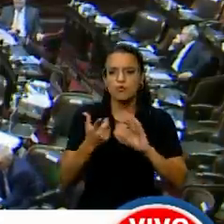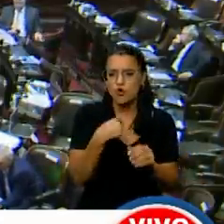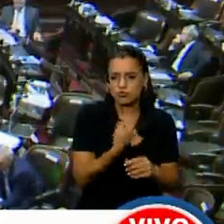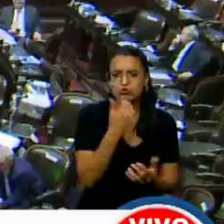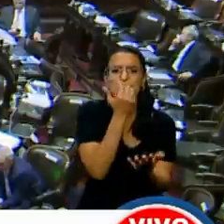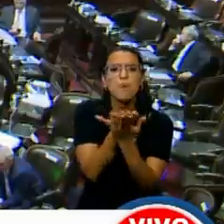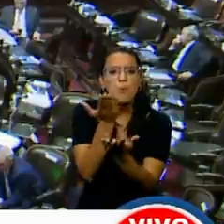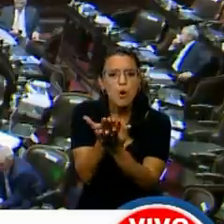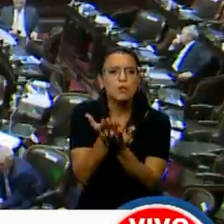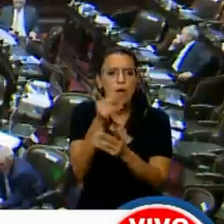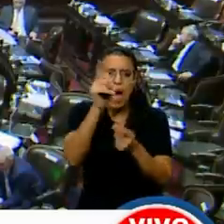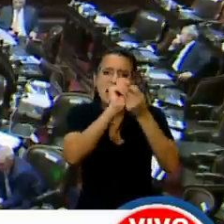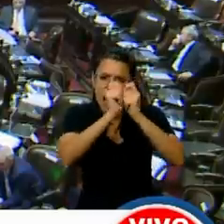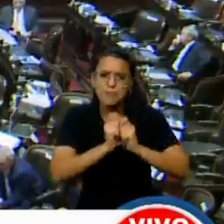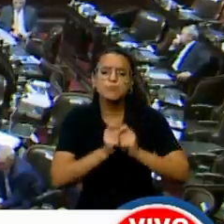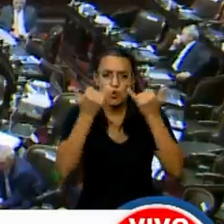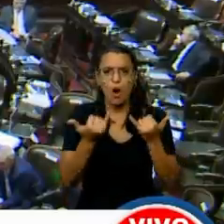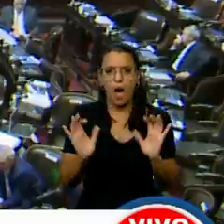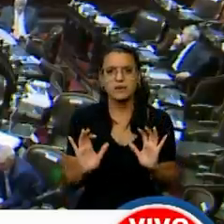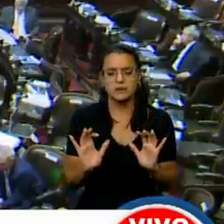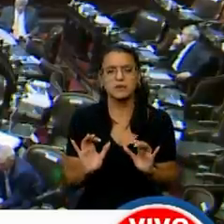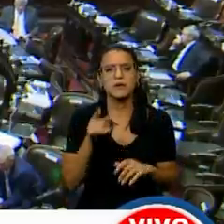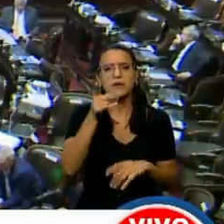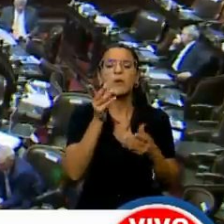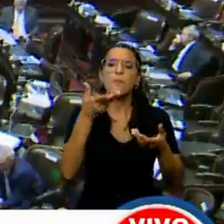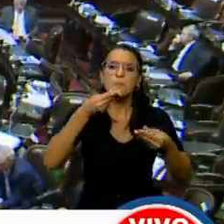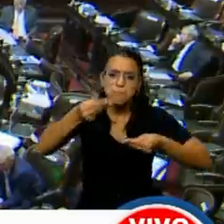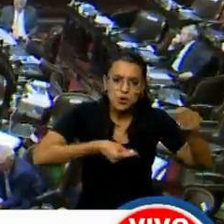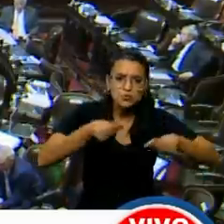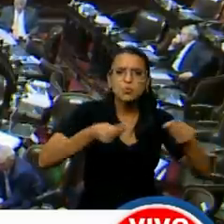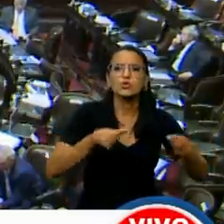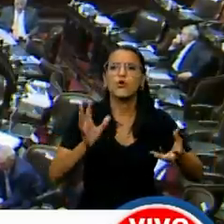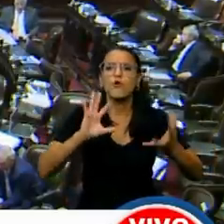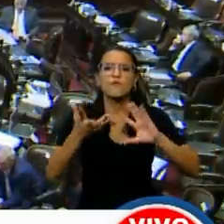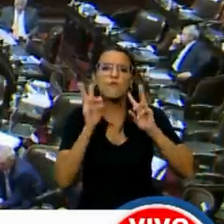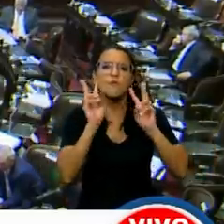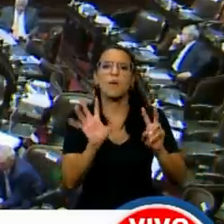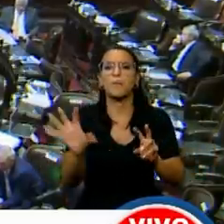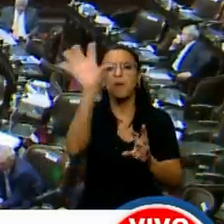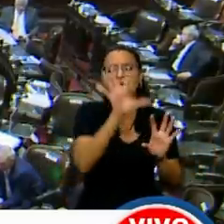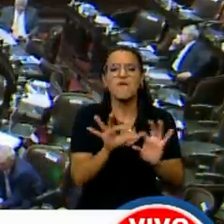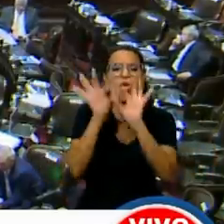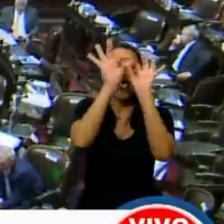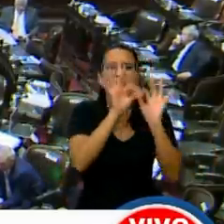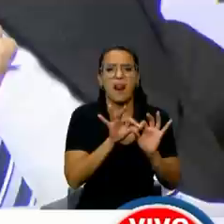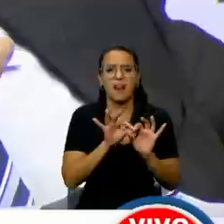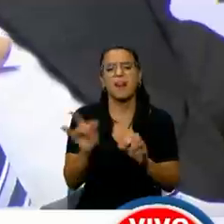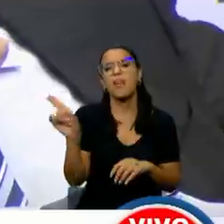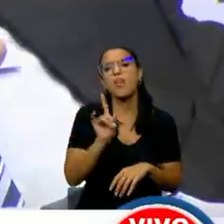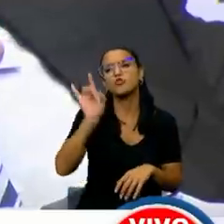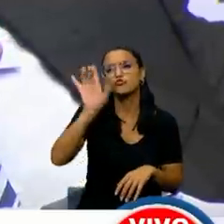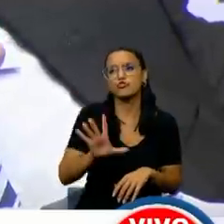han logrado modificaciones que han hecho un presupuesto con una visión mucho más federal no solamente por